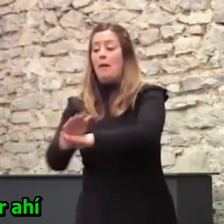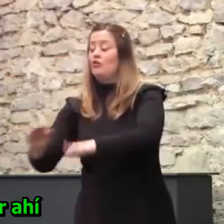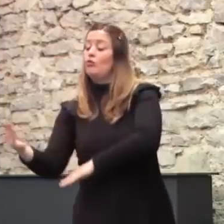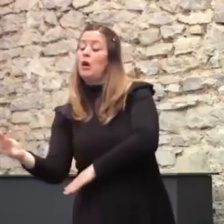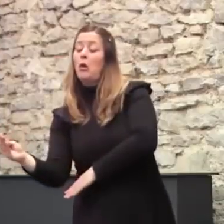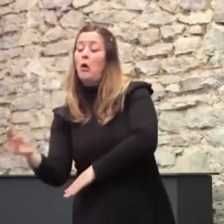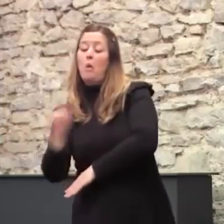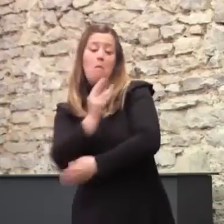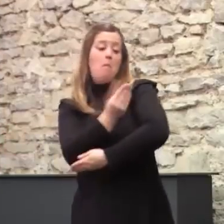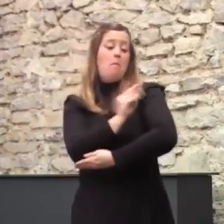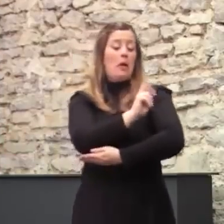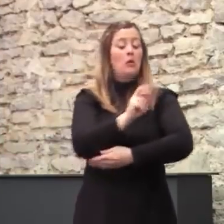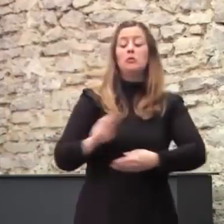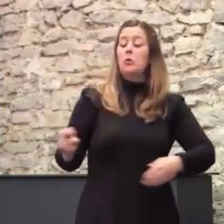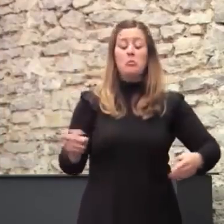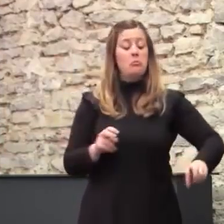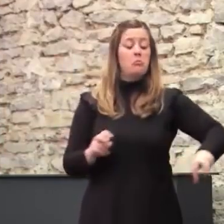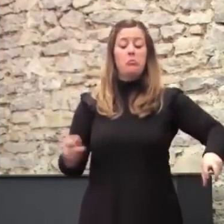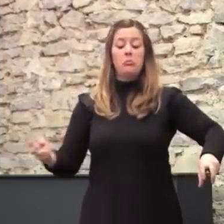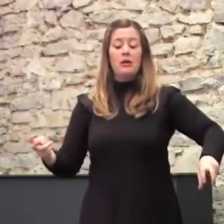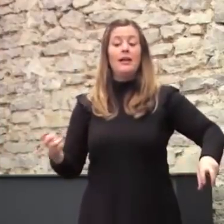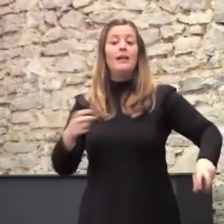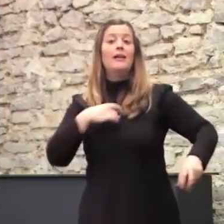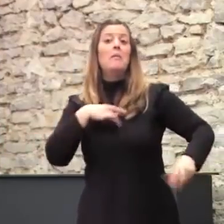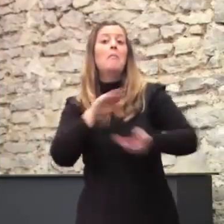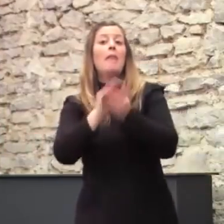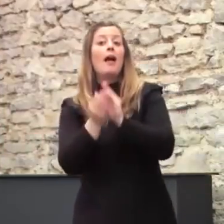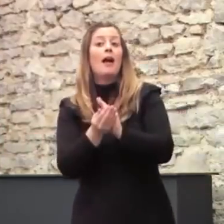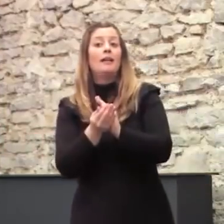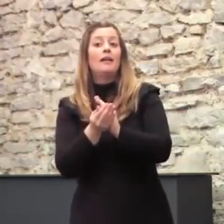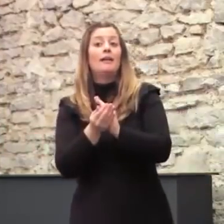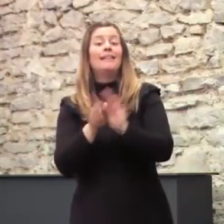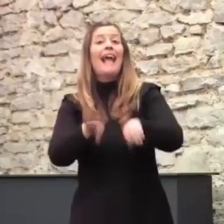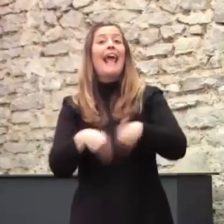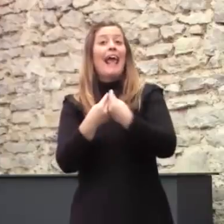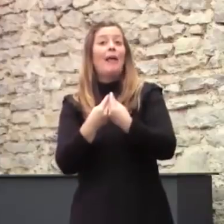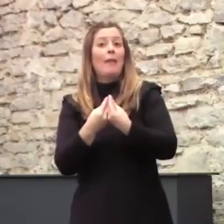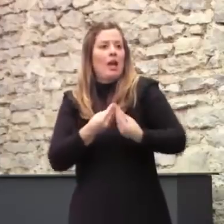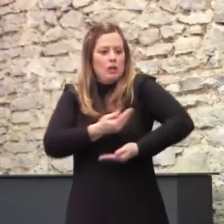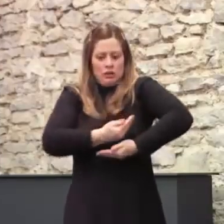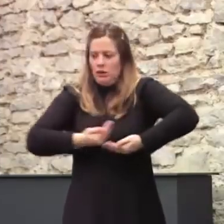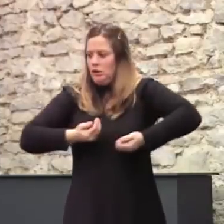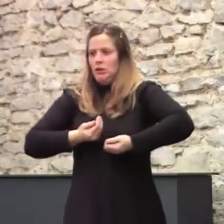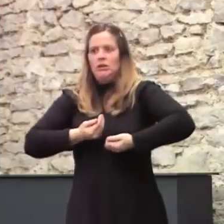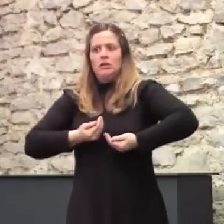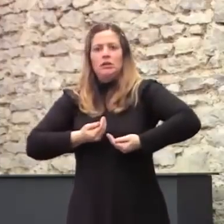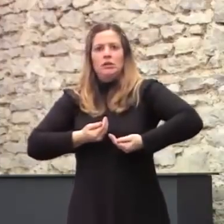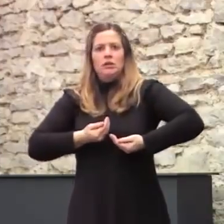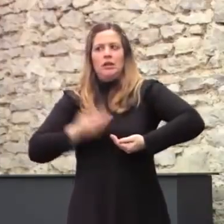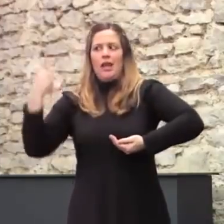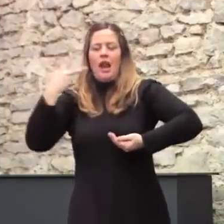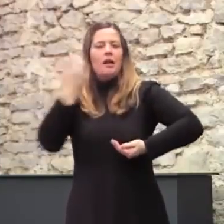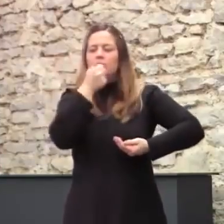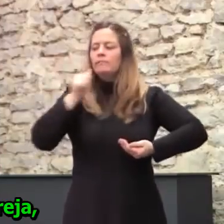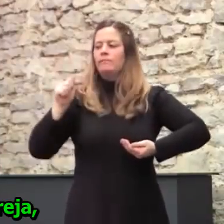por ahí y Blancanieves con dos gemelos en los brazos mirando directamente a la cámara en un primer plano y diciendo, esto no era lo que me